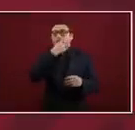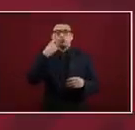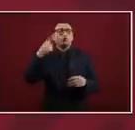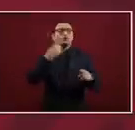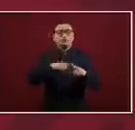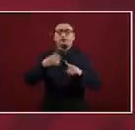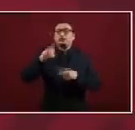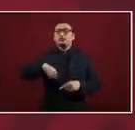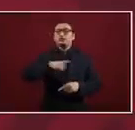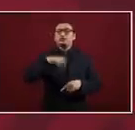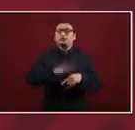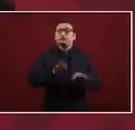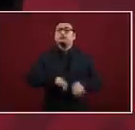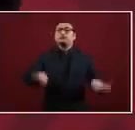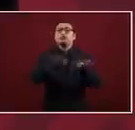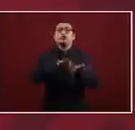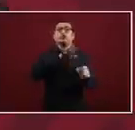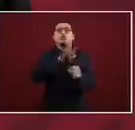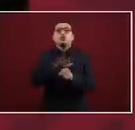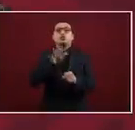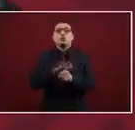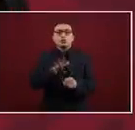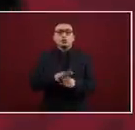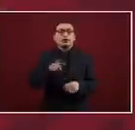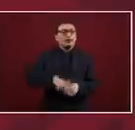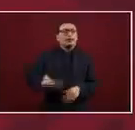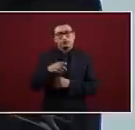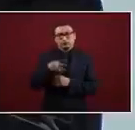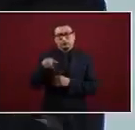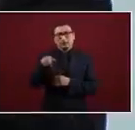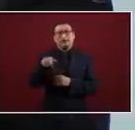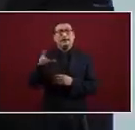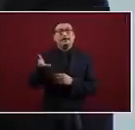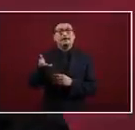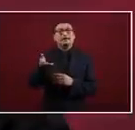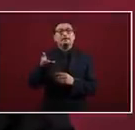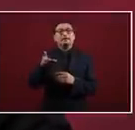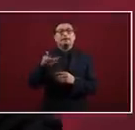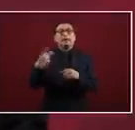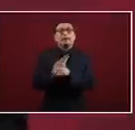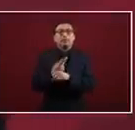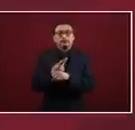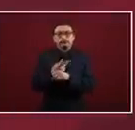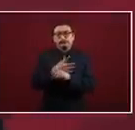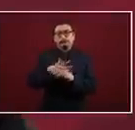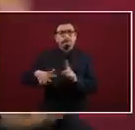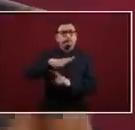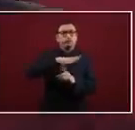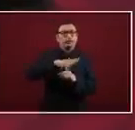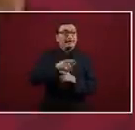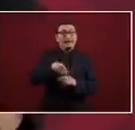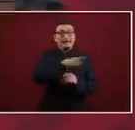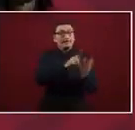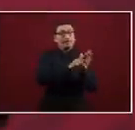nosotros lo que nos importaba era que se salvaran las vidas. Nunca la prensa, después de